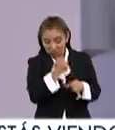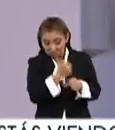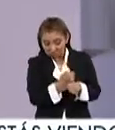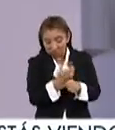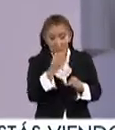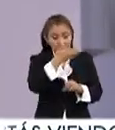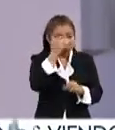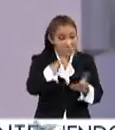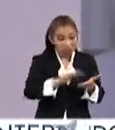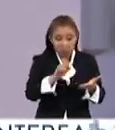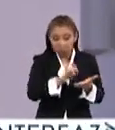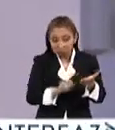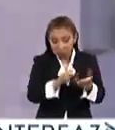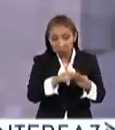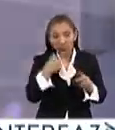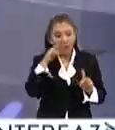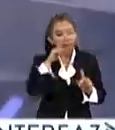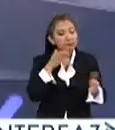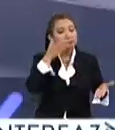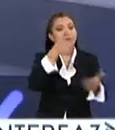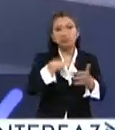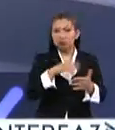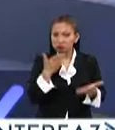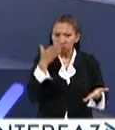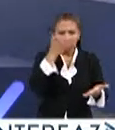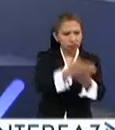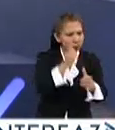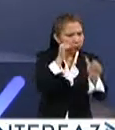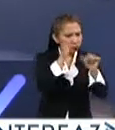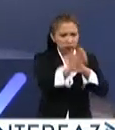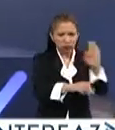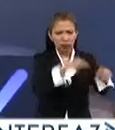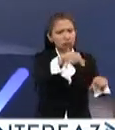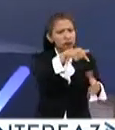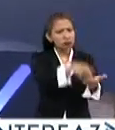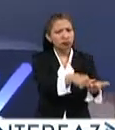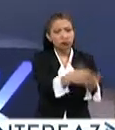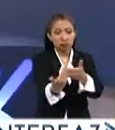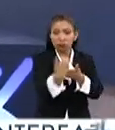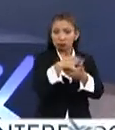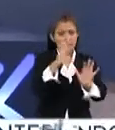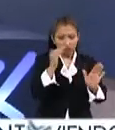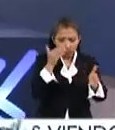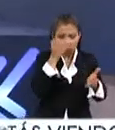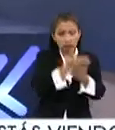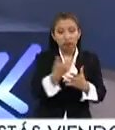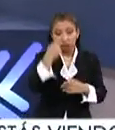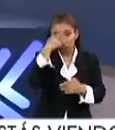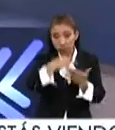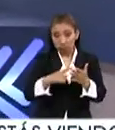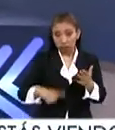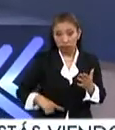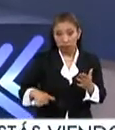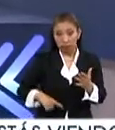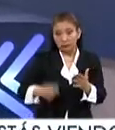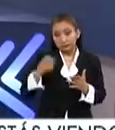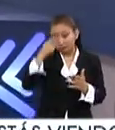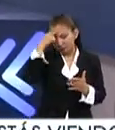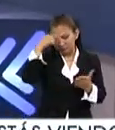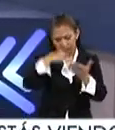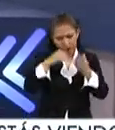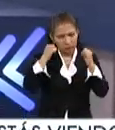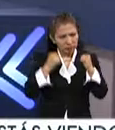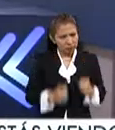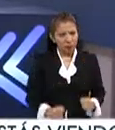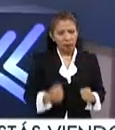que no sabe leer y escribir y vamos hacia dónde están. Y los atendemos en donde están, porque creo que el Estado mexicano, y es una convicción